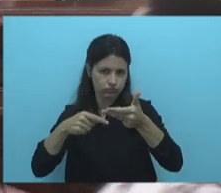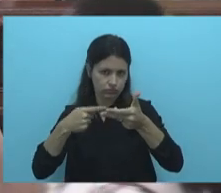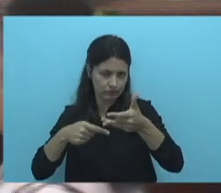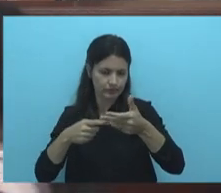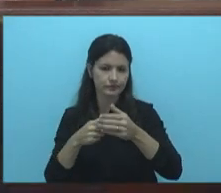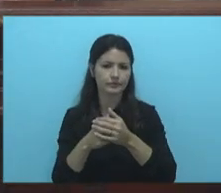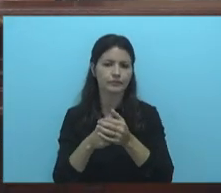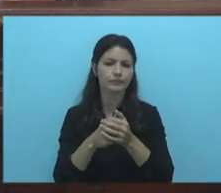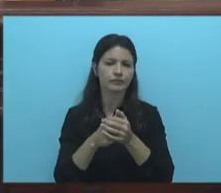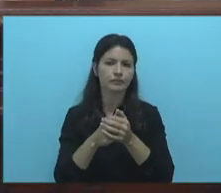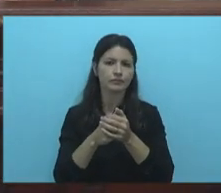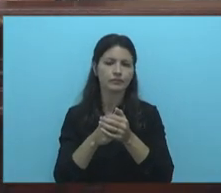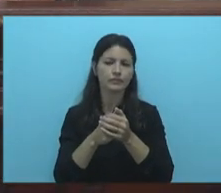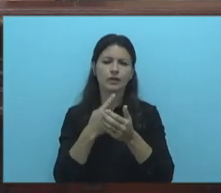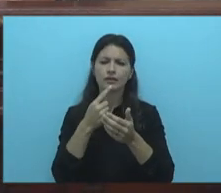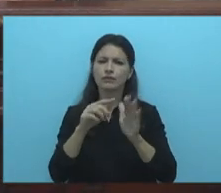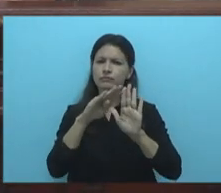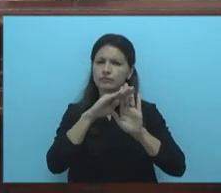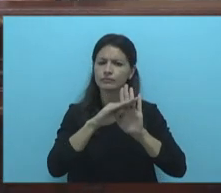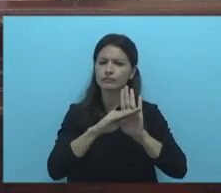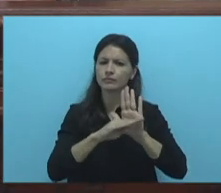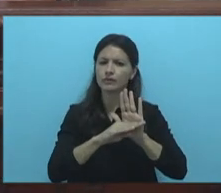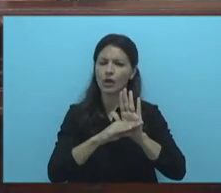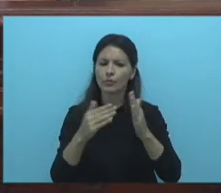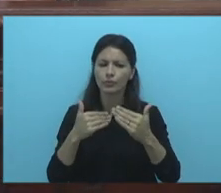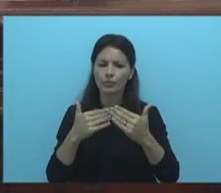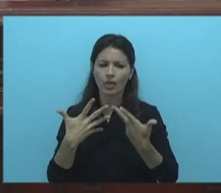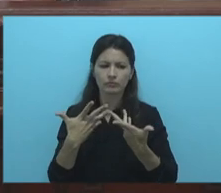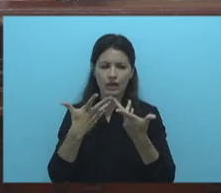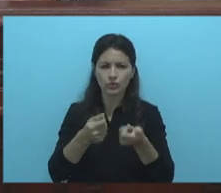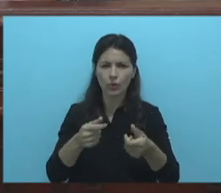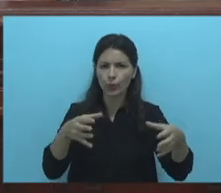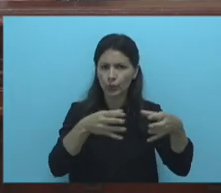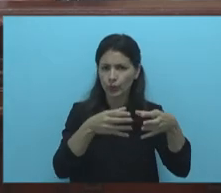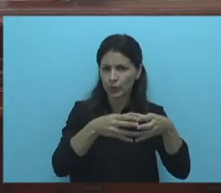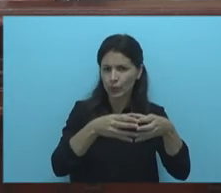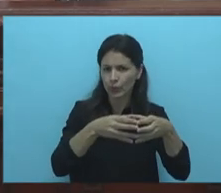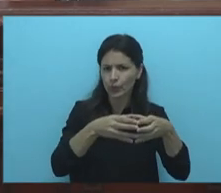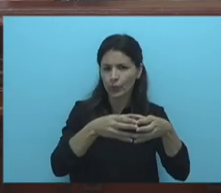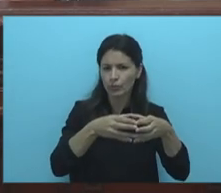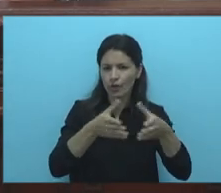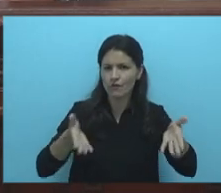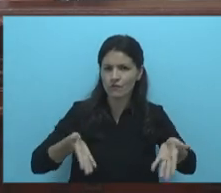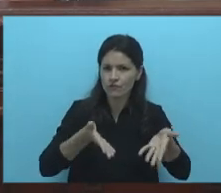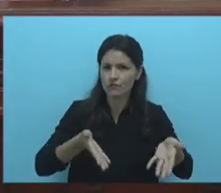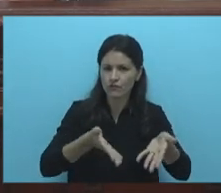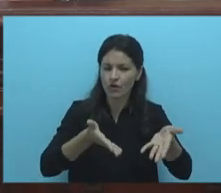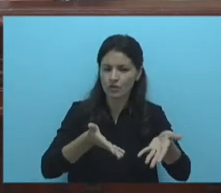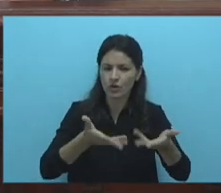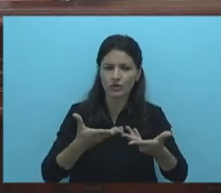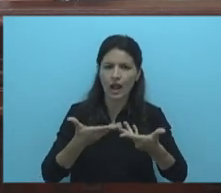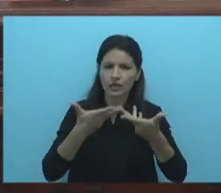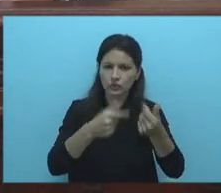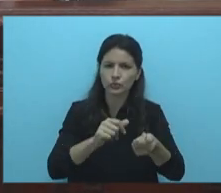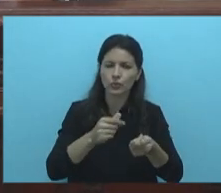y Orsiani, por el cual se establece el régimen de padrinazgo a organizaciones no gubernamentales destinado a fomentar la colaboración económica a